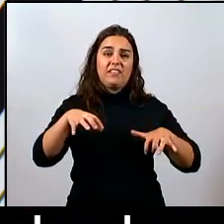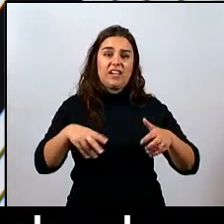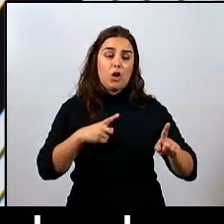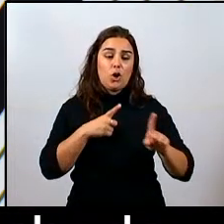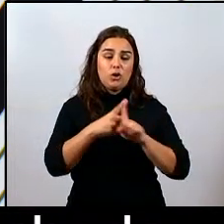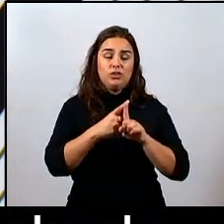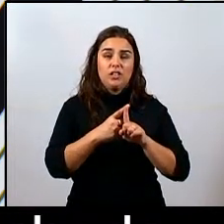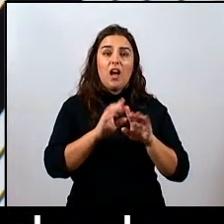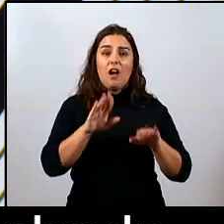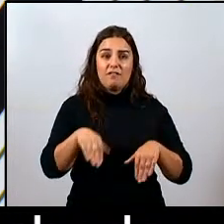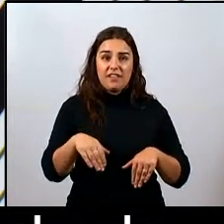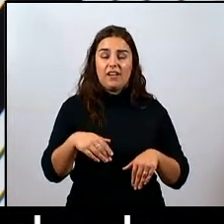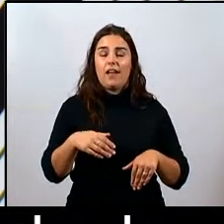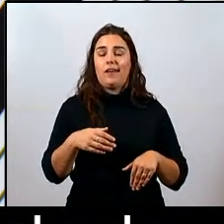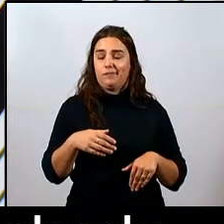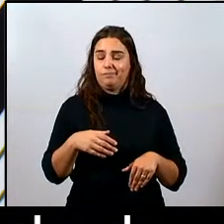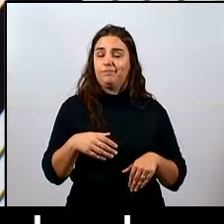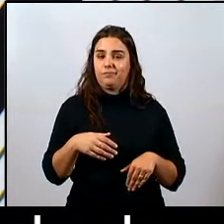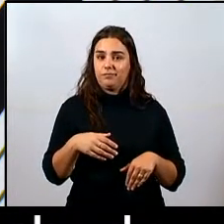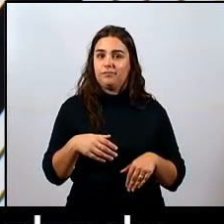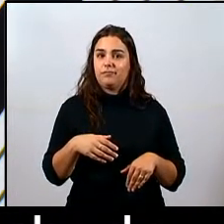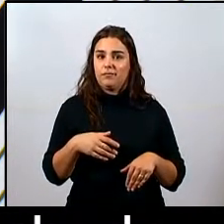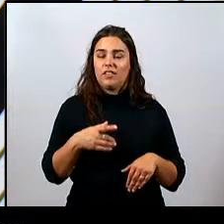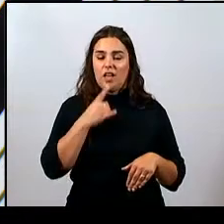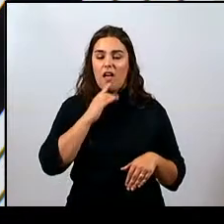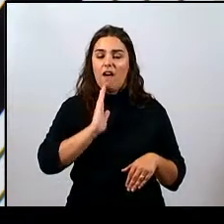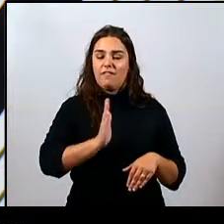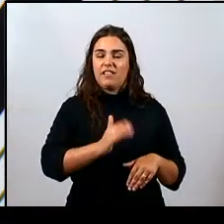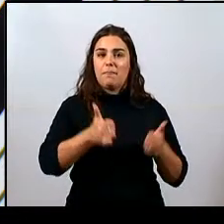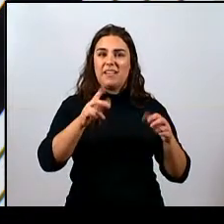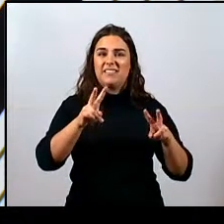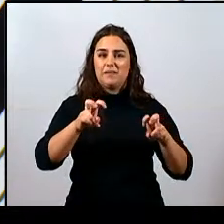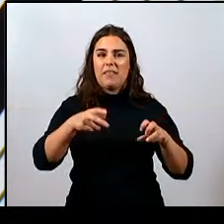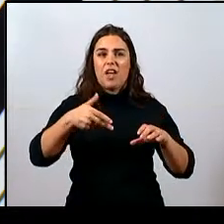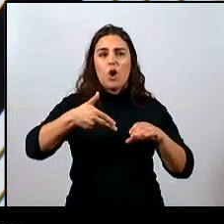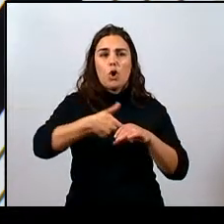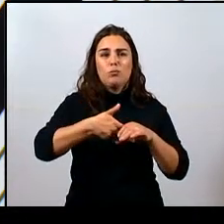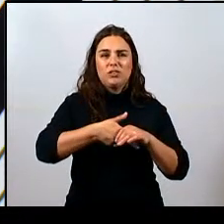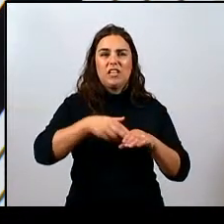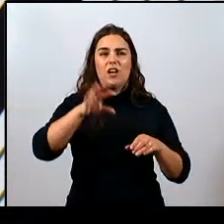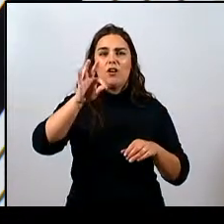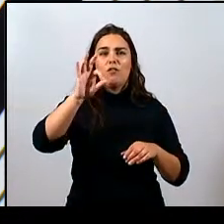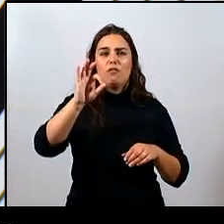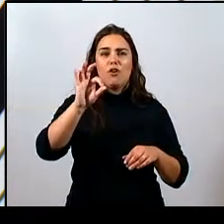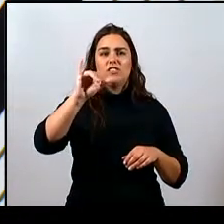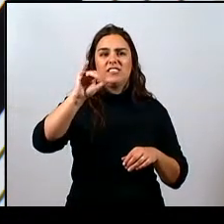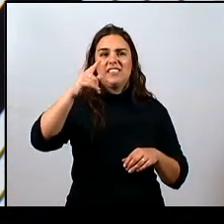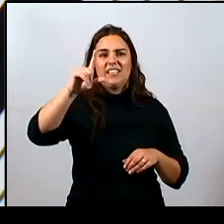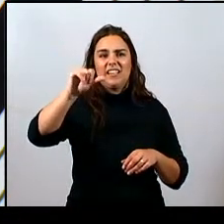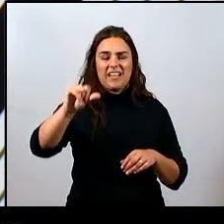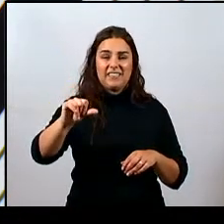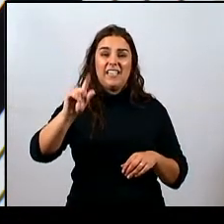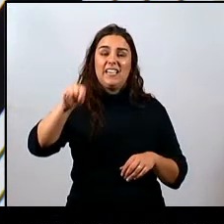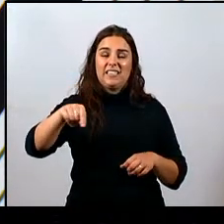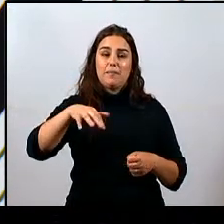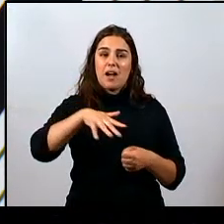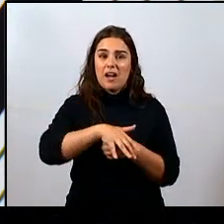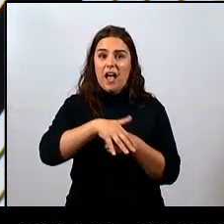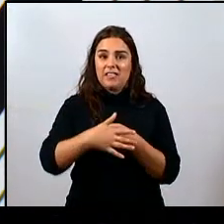hacer todavía más rehenes de los combustibles fósiles y, sobre todo, del gas que nos vende la Rusia de